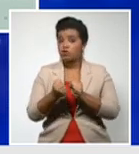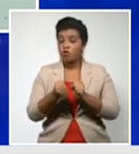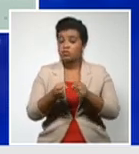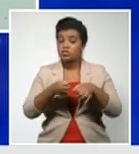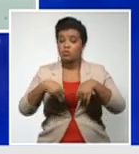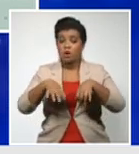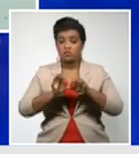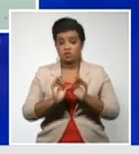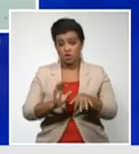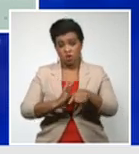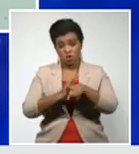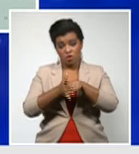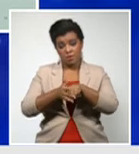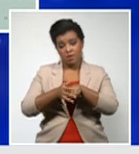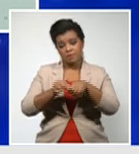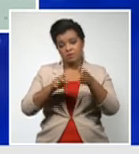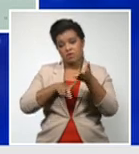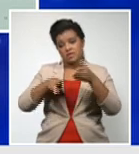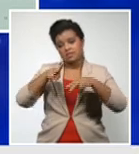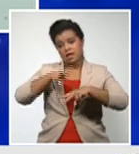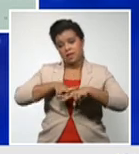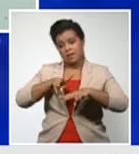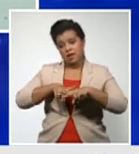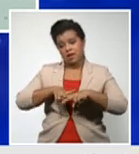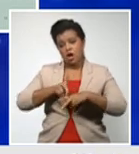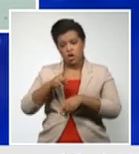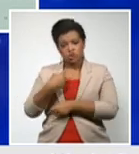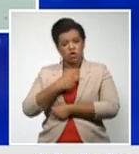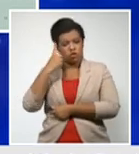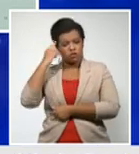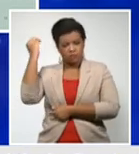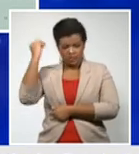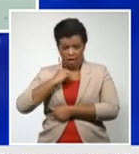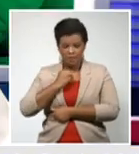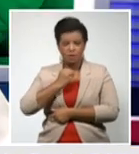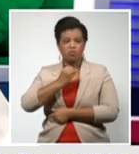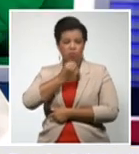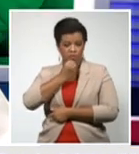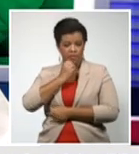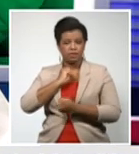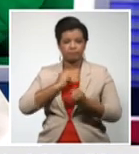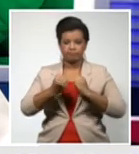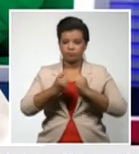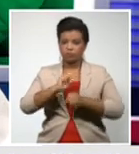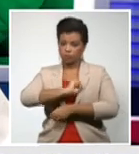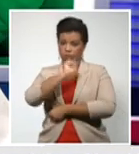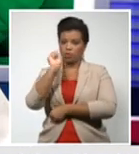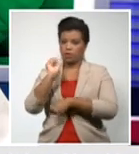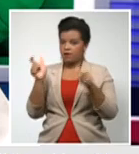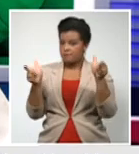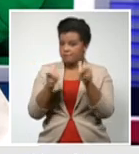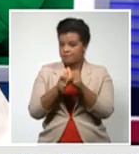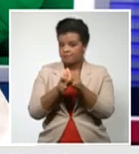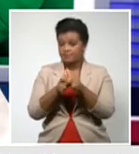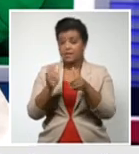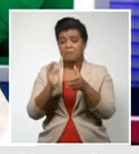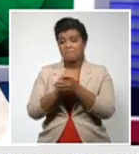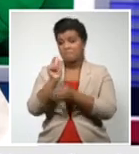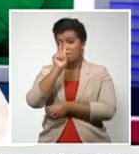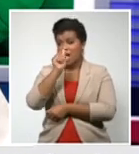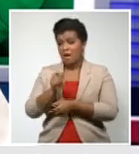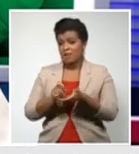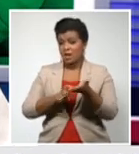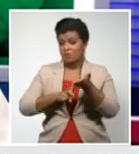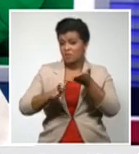epidemiológica en el territorio, que no tenemos duda de que se va a lograr. Mayabé, que es una provincia que se ha